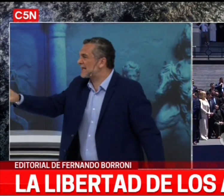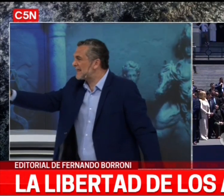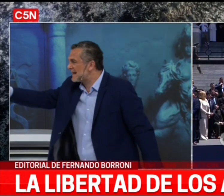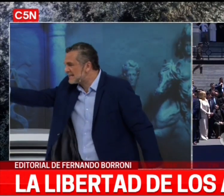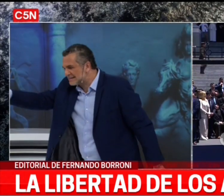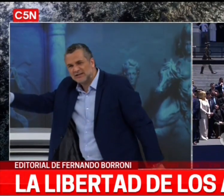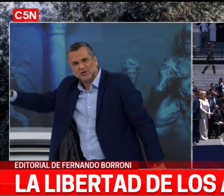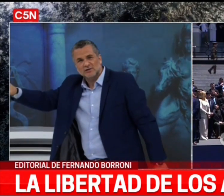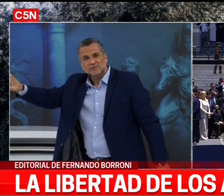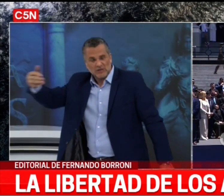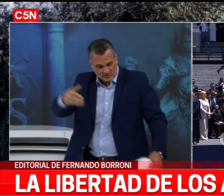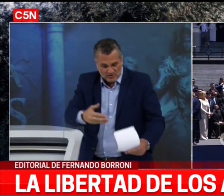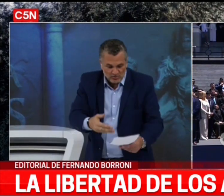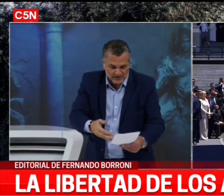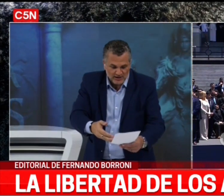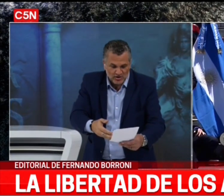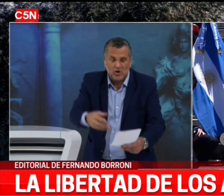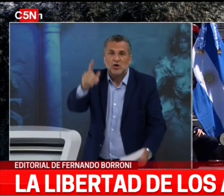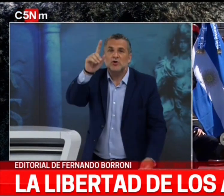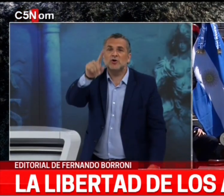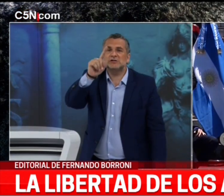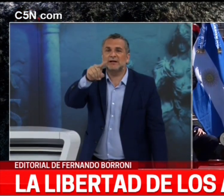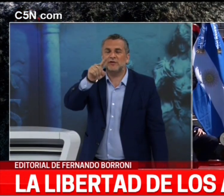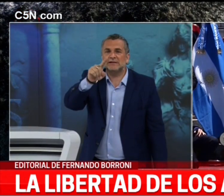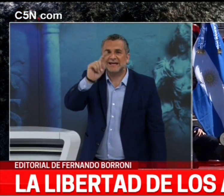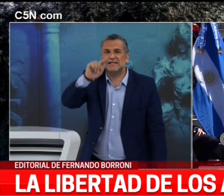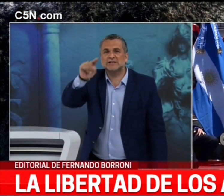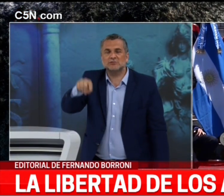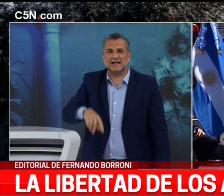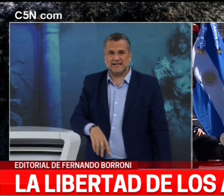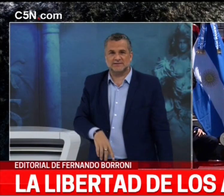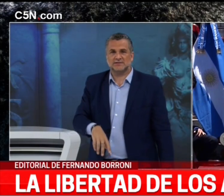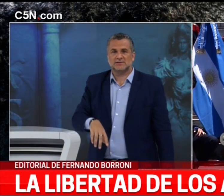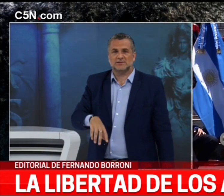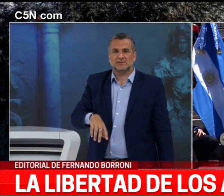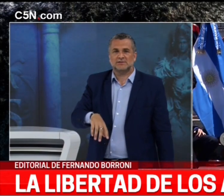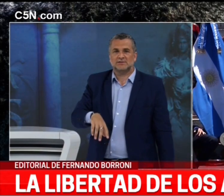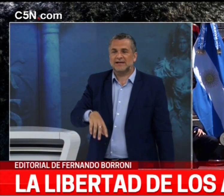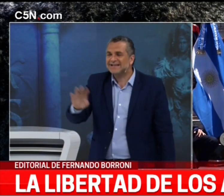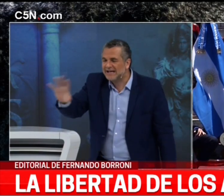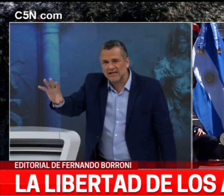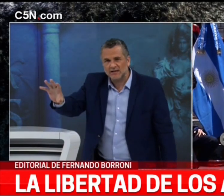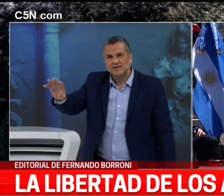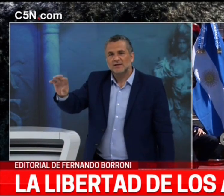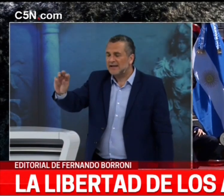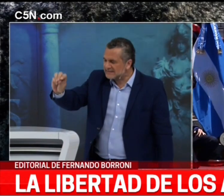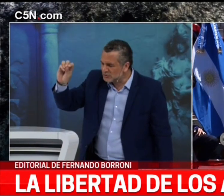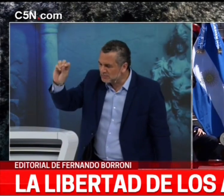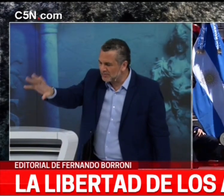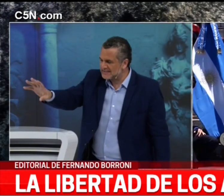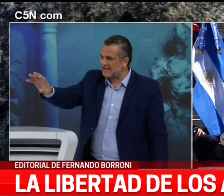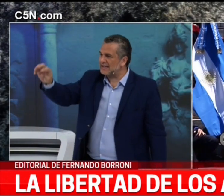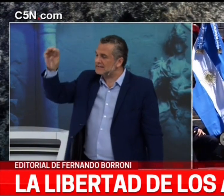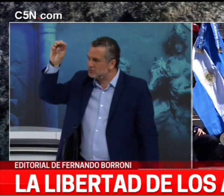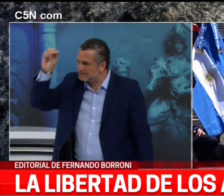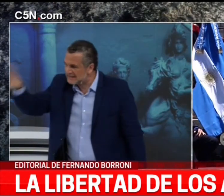se tiene que quedar ahí quietito bueno bul dijo no se manifiesten quédense sus casas quedate ahí quédate en tu